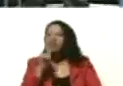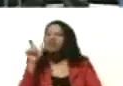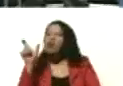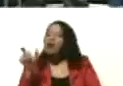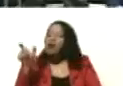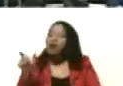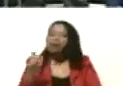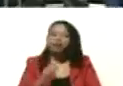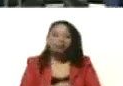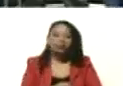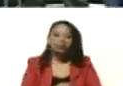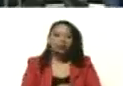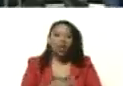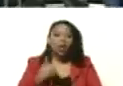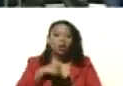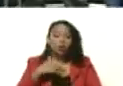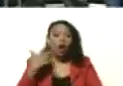Bueno, nosotros tenemos moral para tocarle la puerta.